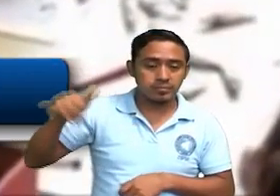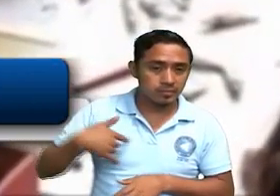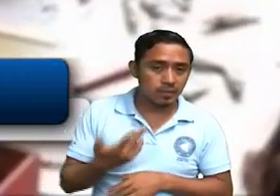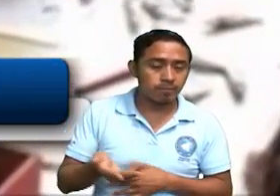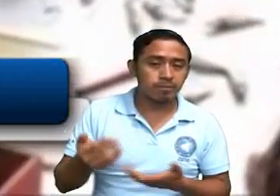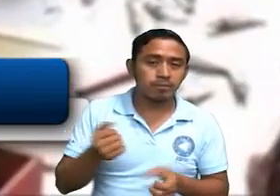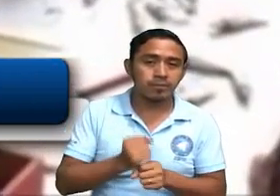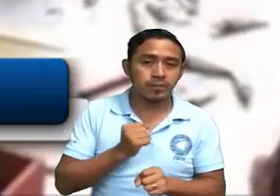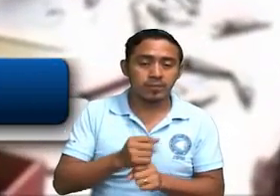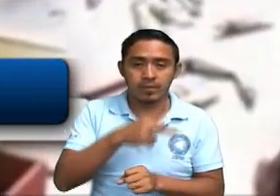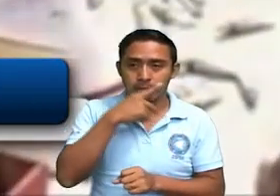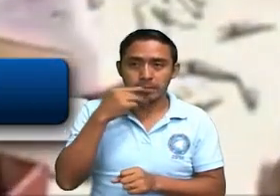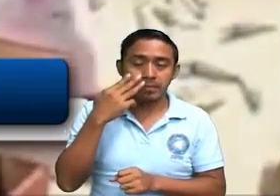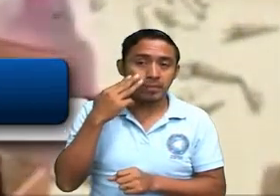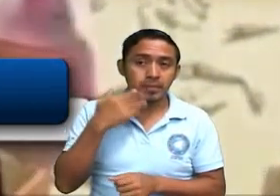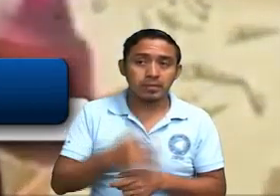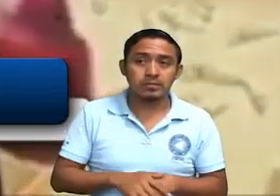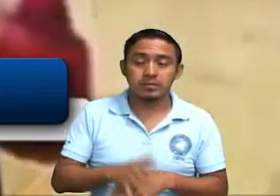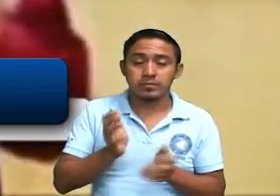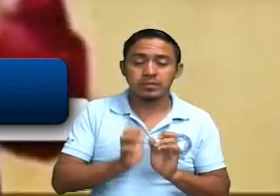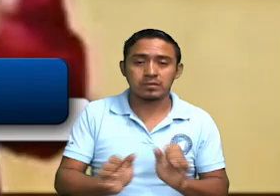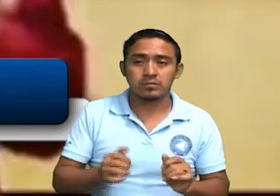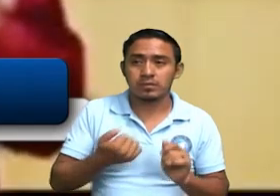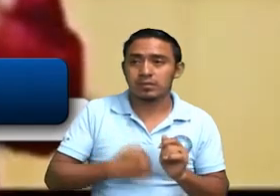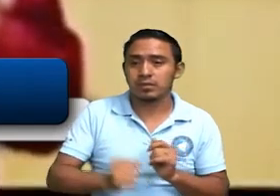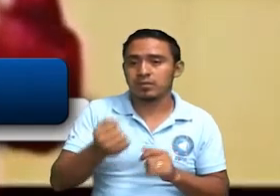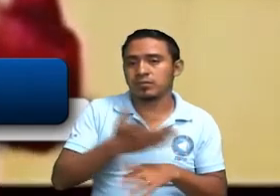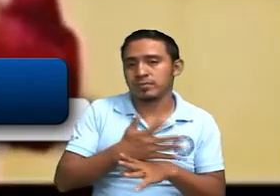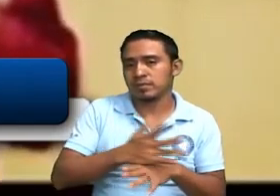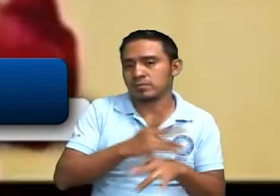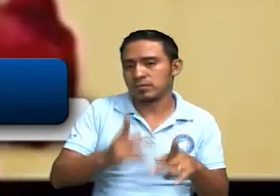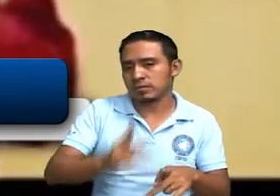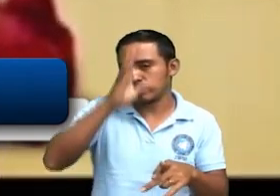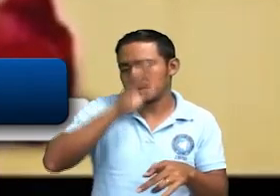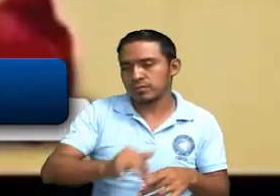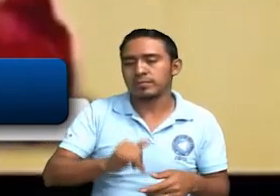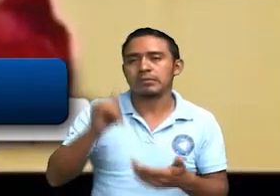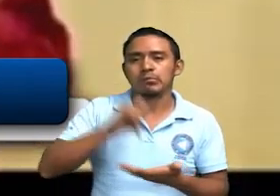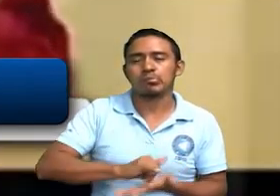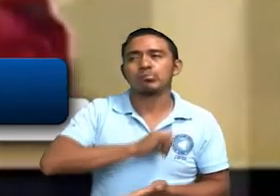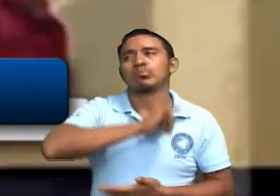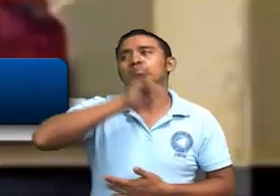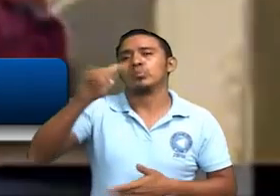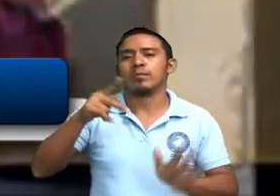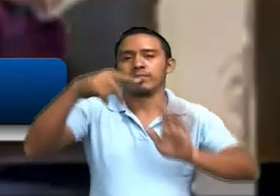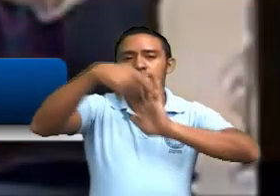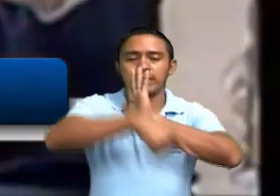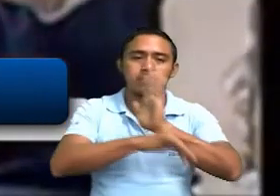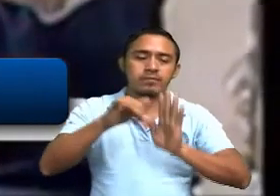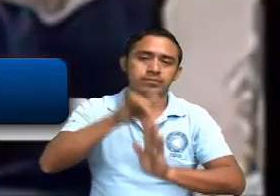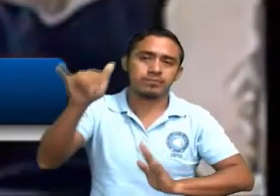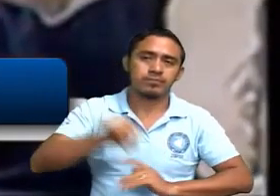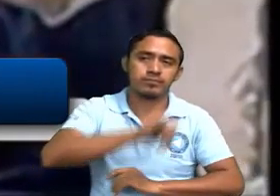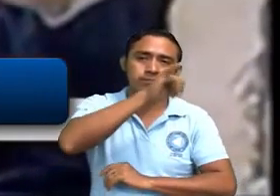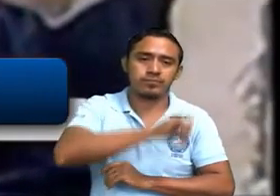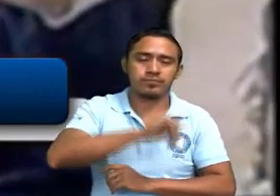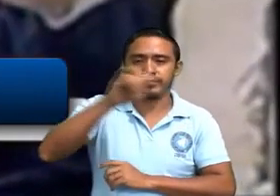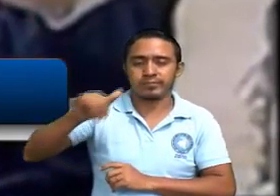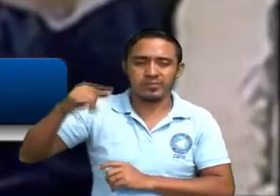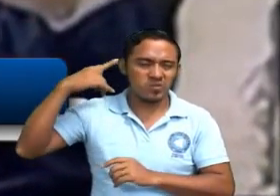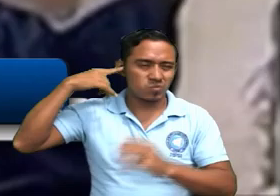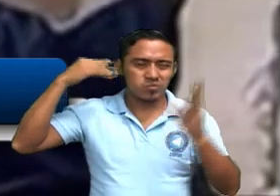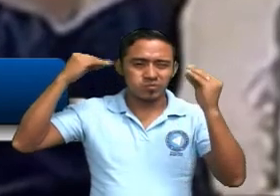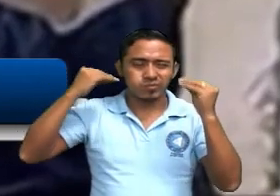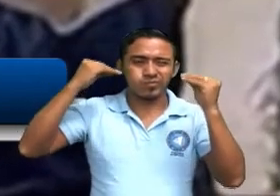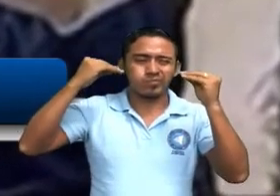de su mamá, su papá, los niños que son hijos de diplomáticos, pueden estar viajando y se están montando constantemente